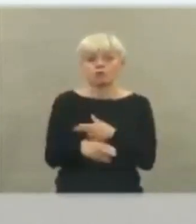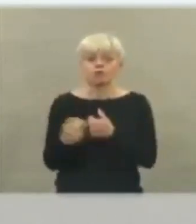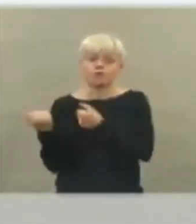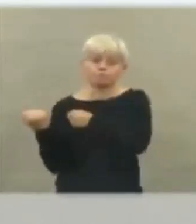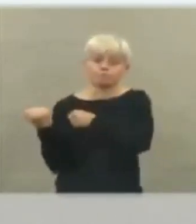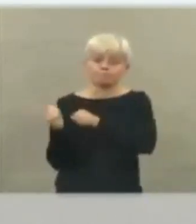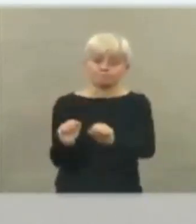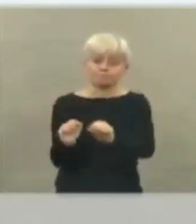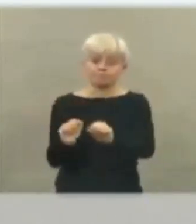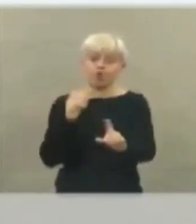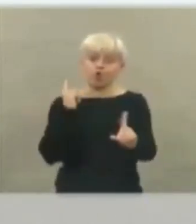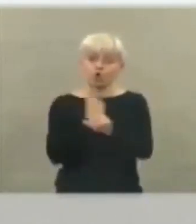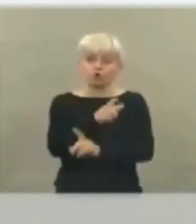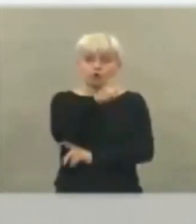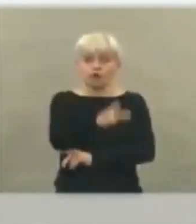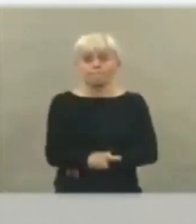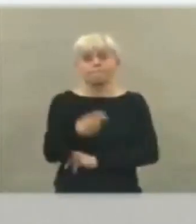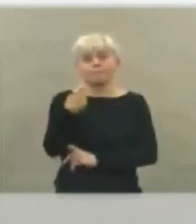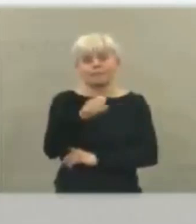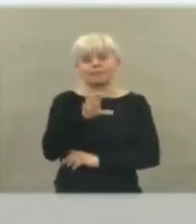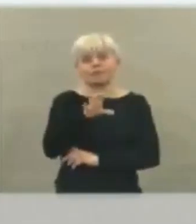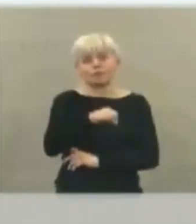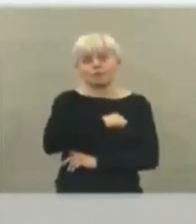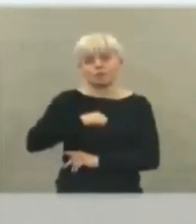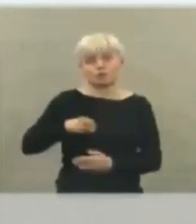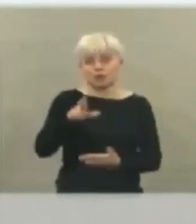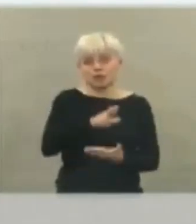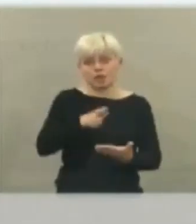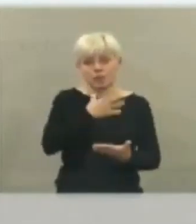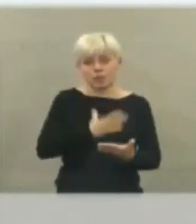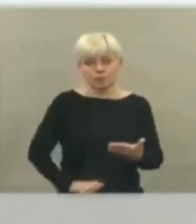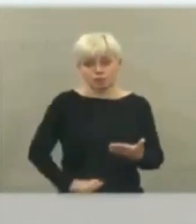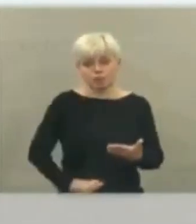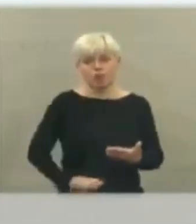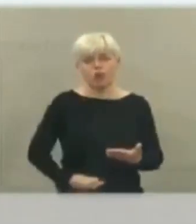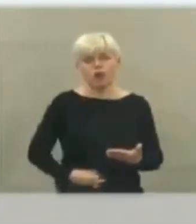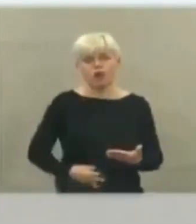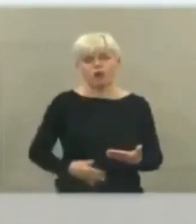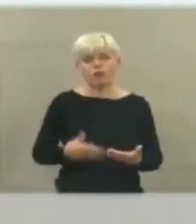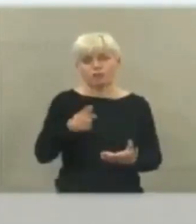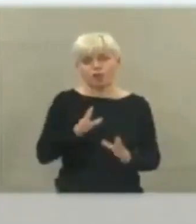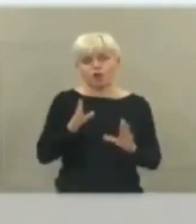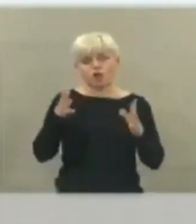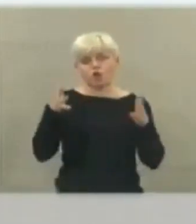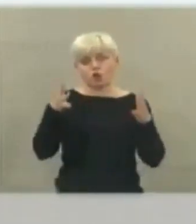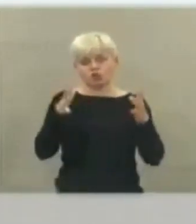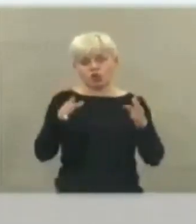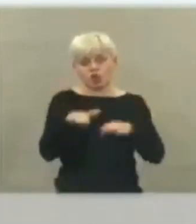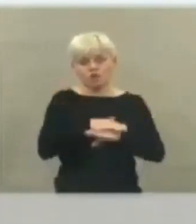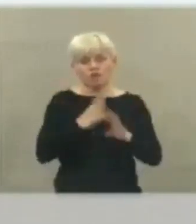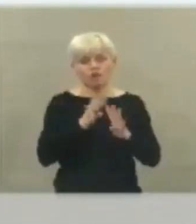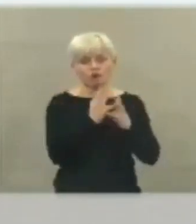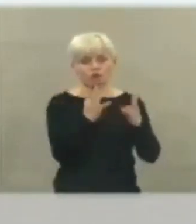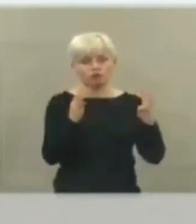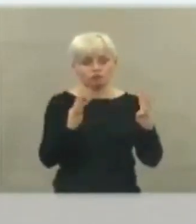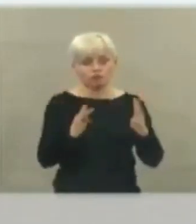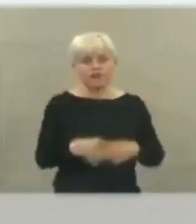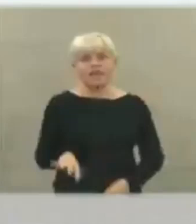moción de censura contra el presidente de la comunidad autónoma de la región de Murcia y su Consejo de Gobierno.